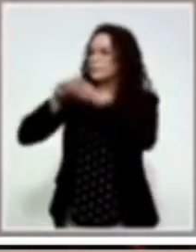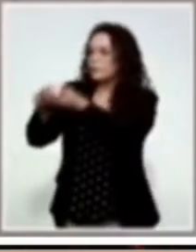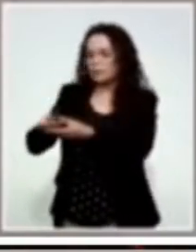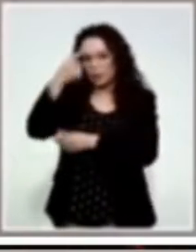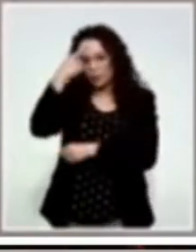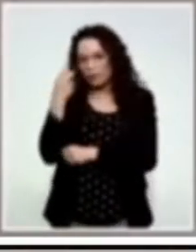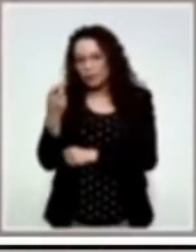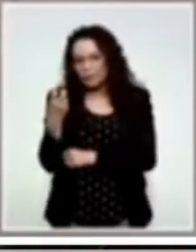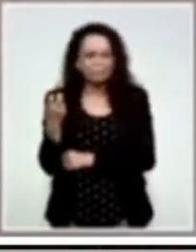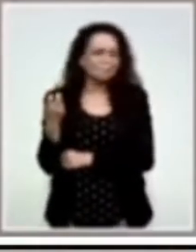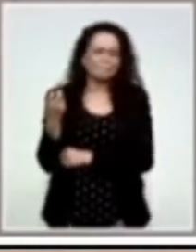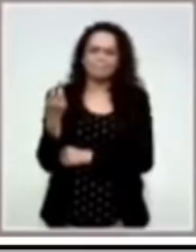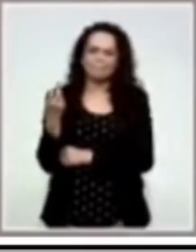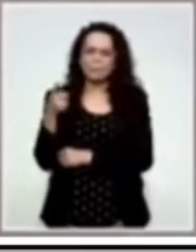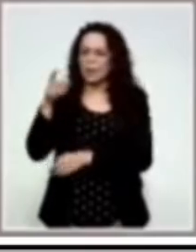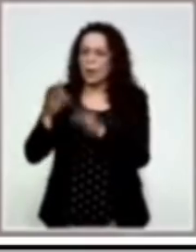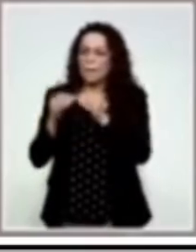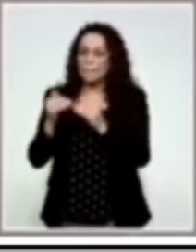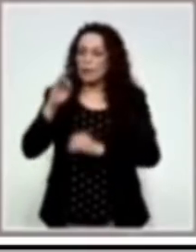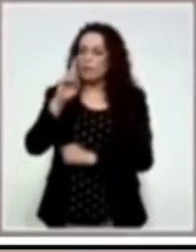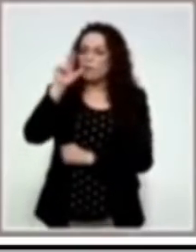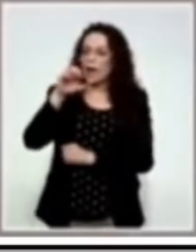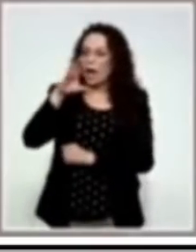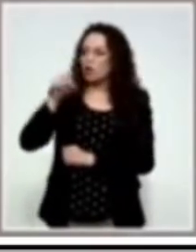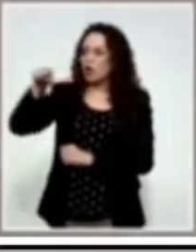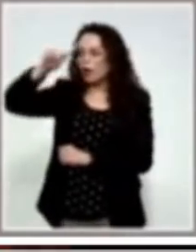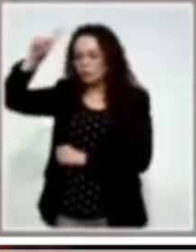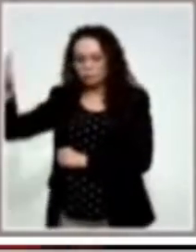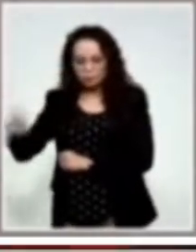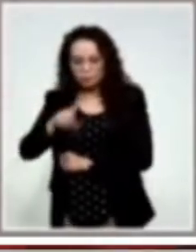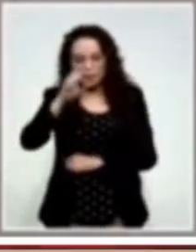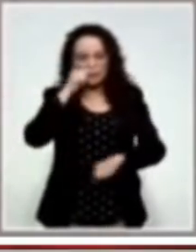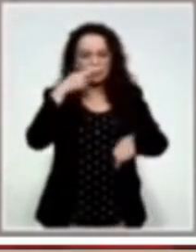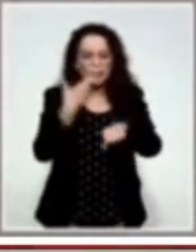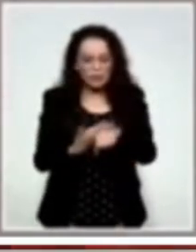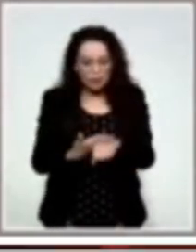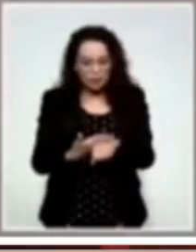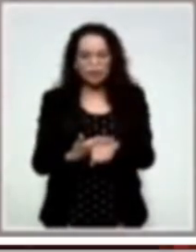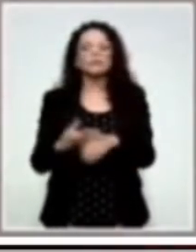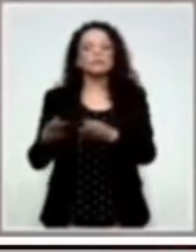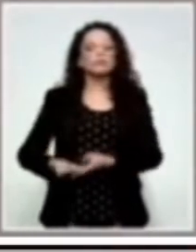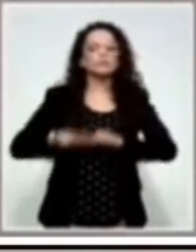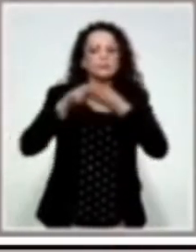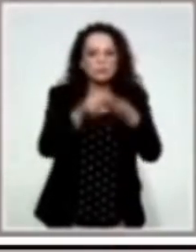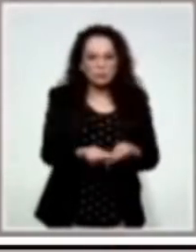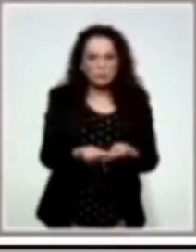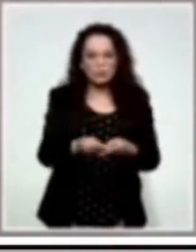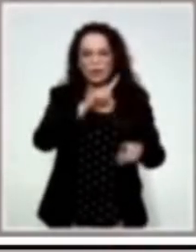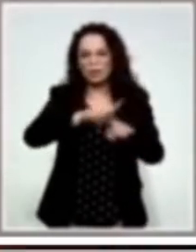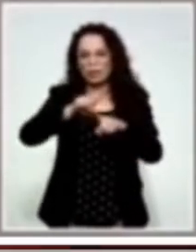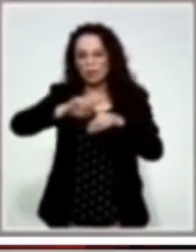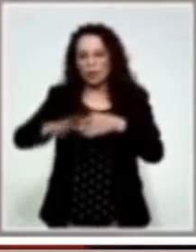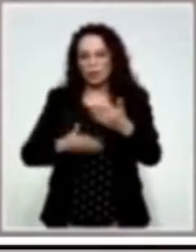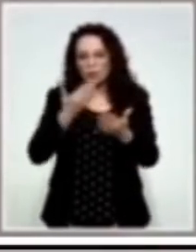Franco bajó a la Secretaría General de Acuerdos los proyectos relativos a la ley de la